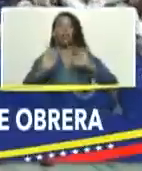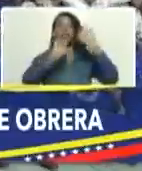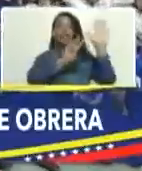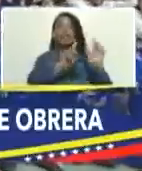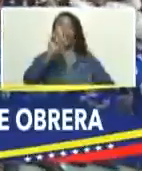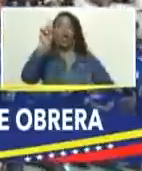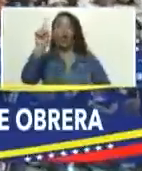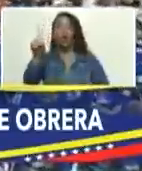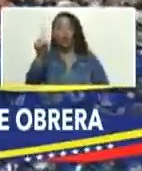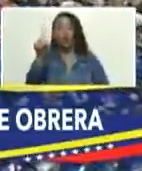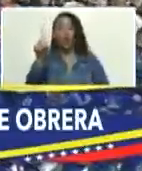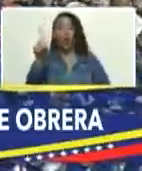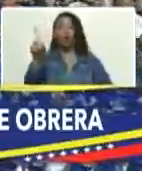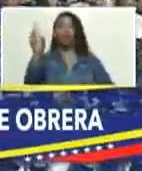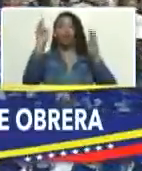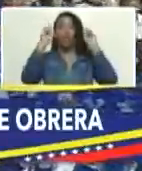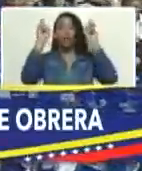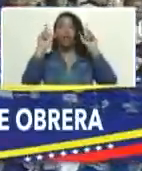71 del sector turismo,